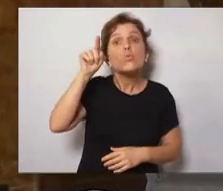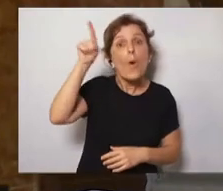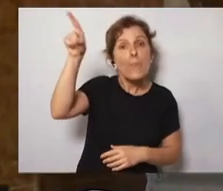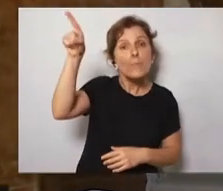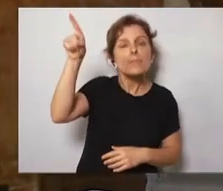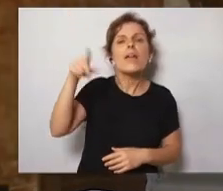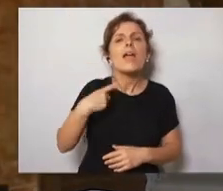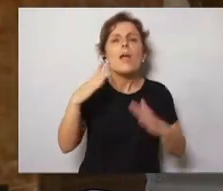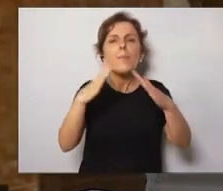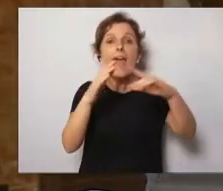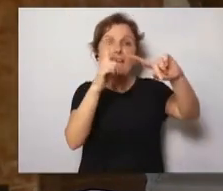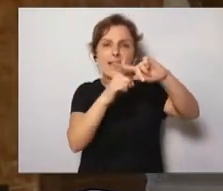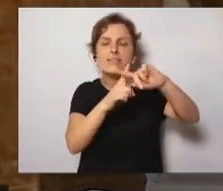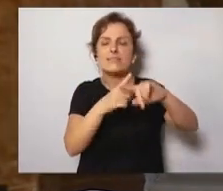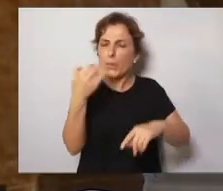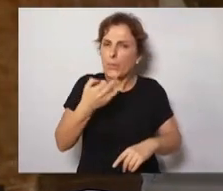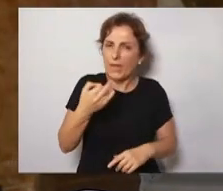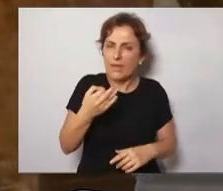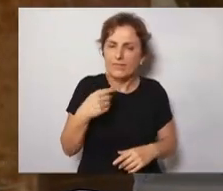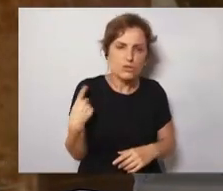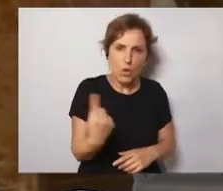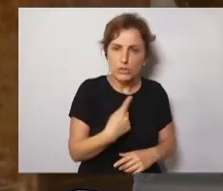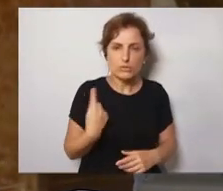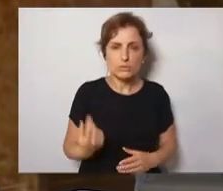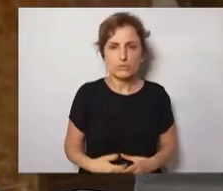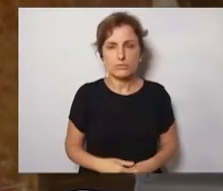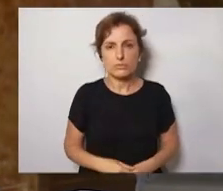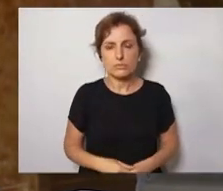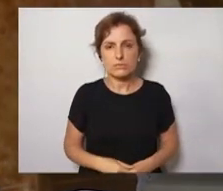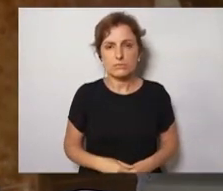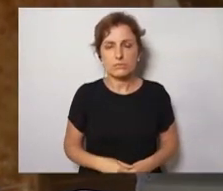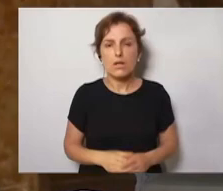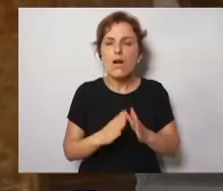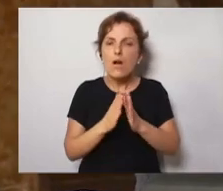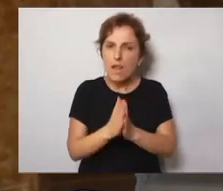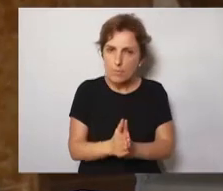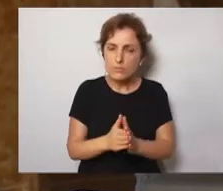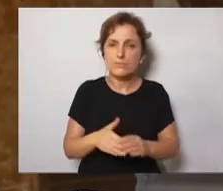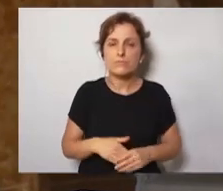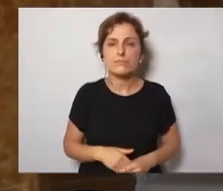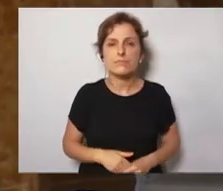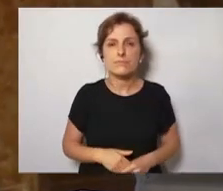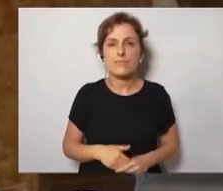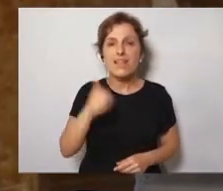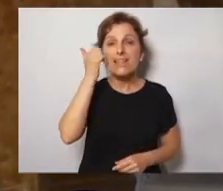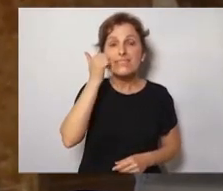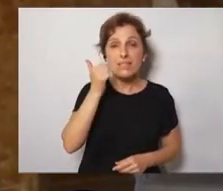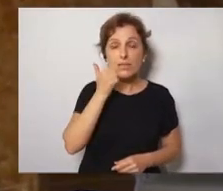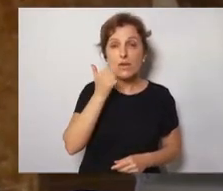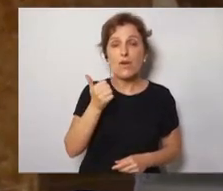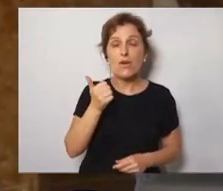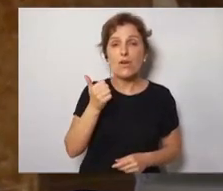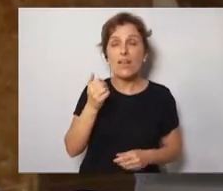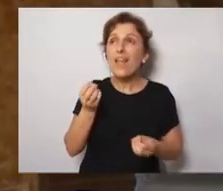oremos recibe como onda a nuestros dones señorías santificarlos a que se conviertan en